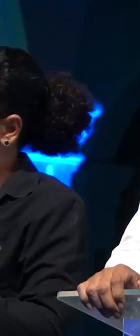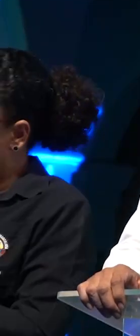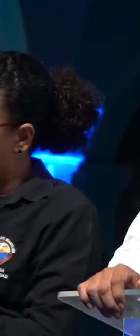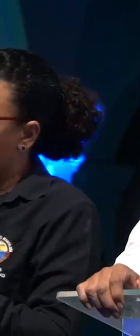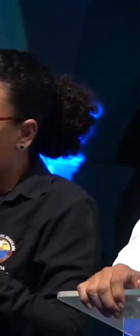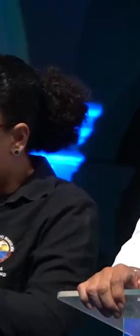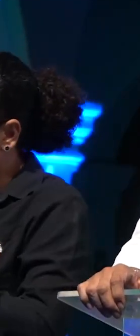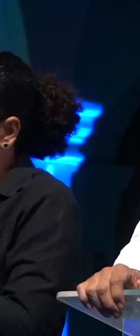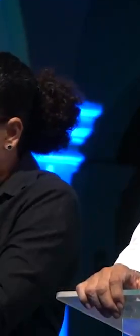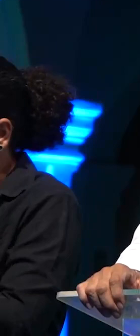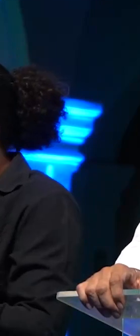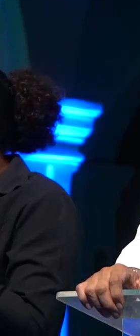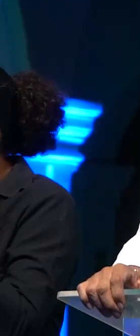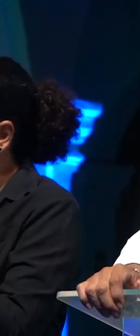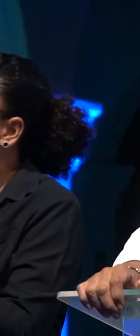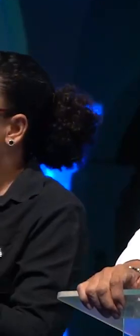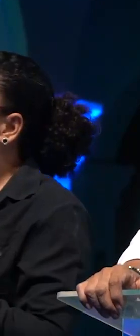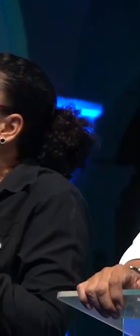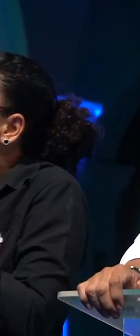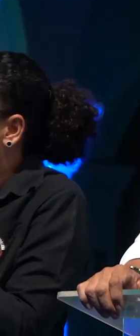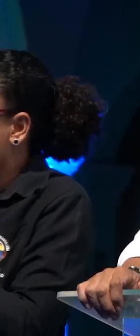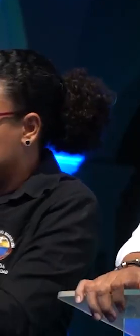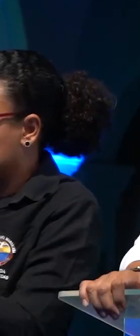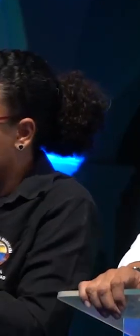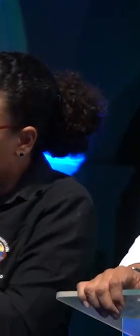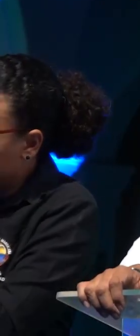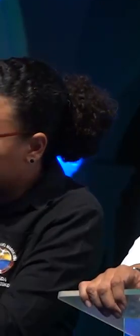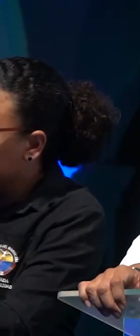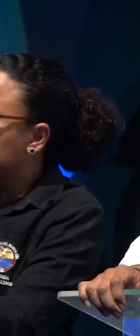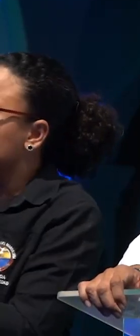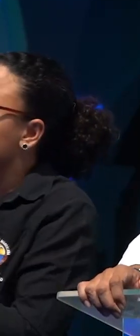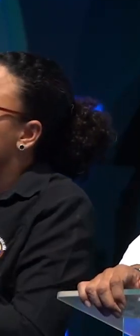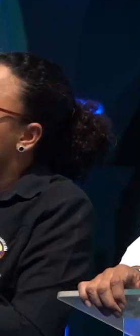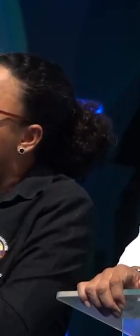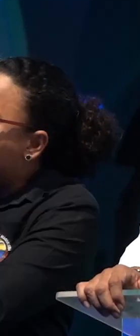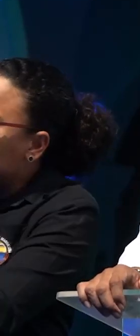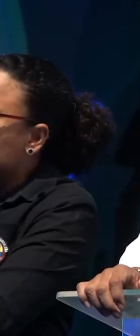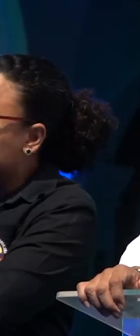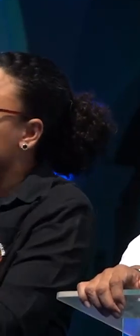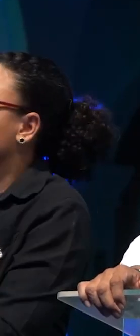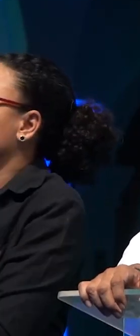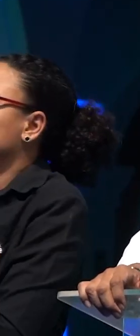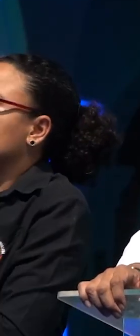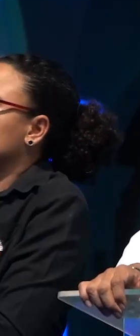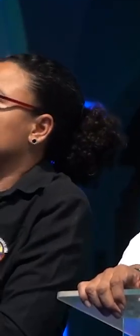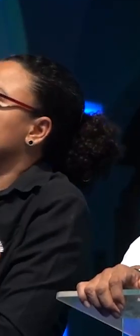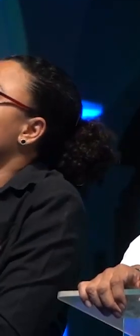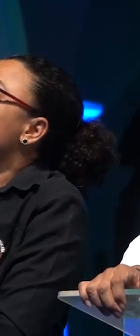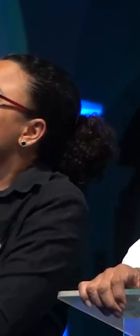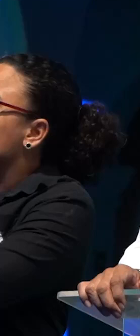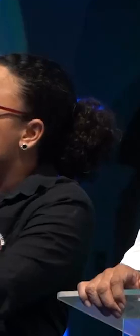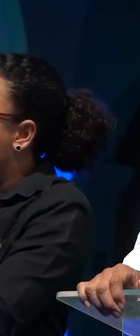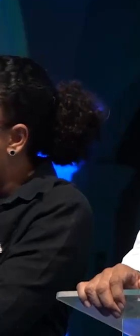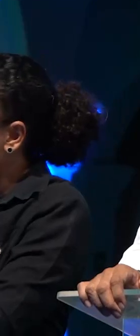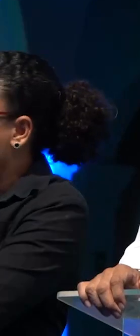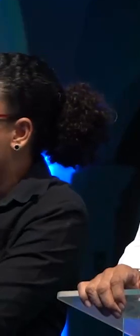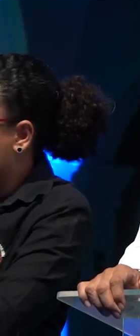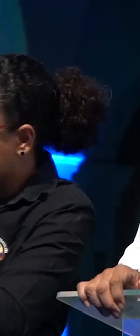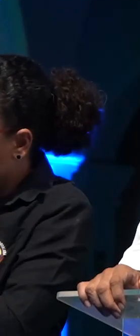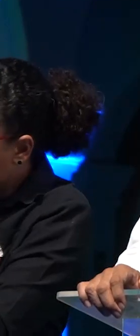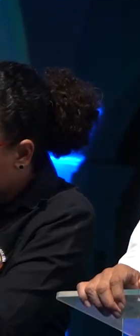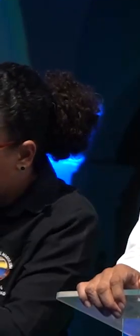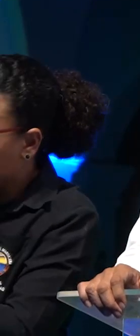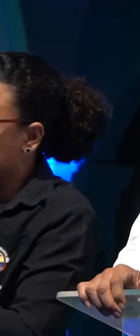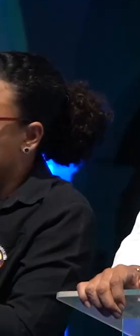porque están pescando donde no deben cuando llevan 300 o 400 años pescando y quien no debe estar ahí son ciertos límites que el país no